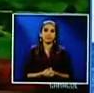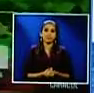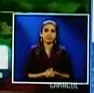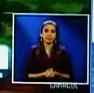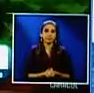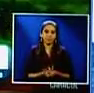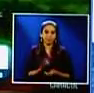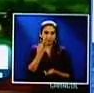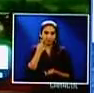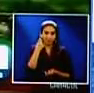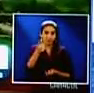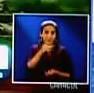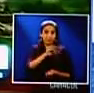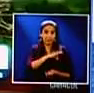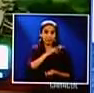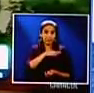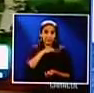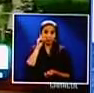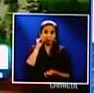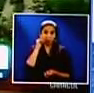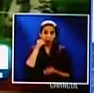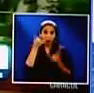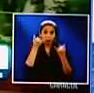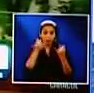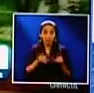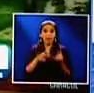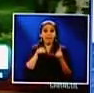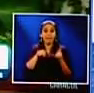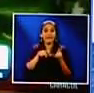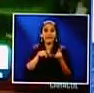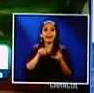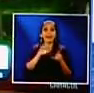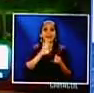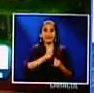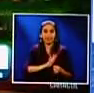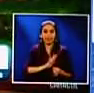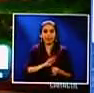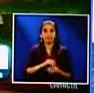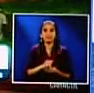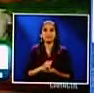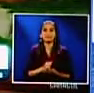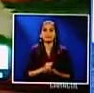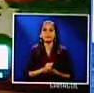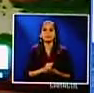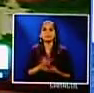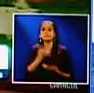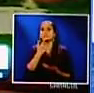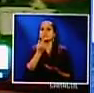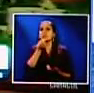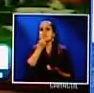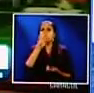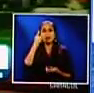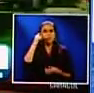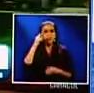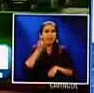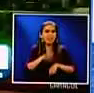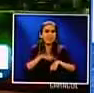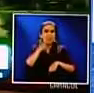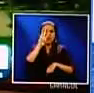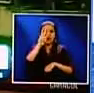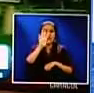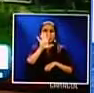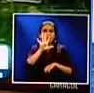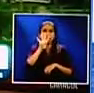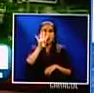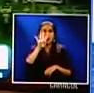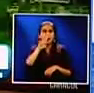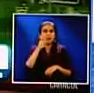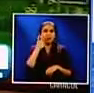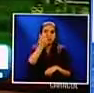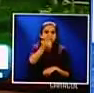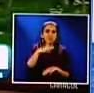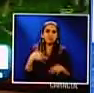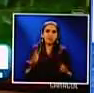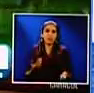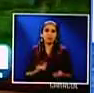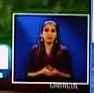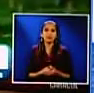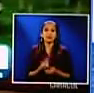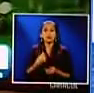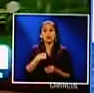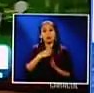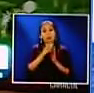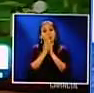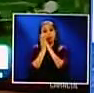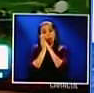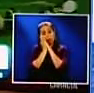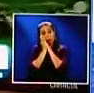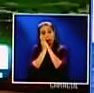Con el señor Wilson Prado, quien en ese momento se encontraba en el sitio. Don Wilson, buenos días. Hacia las 3:54, ¿usted qué vio? Me encontraba